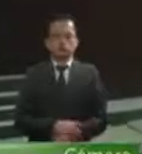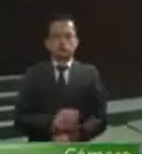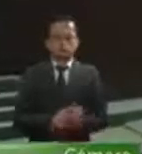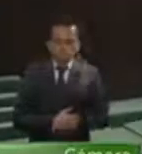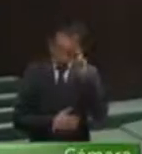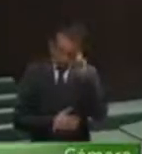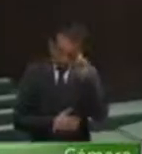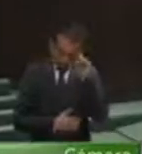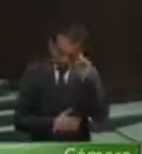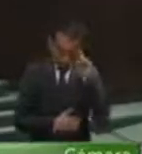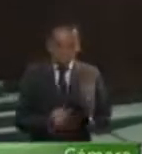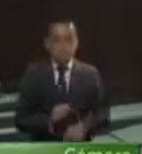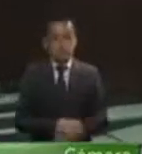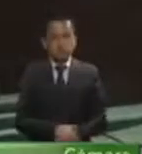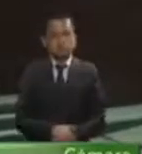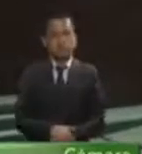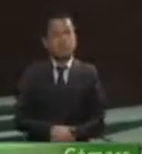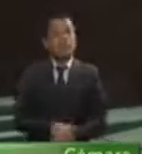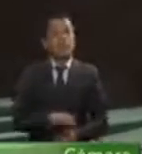Gracias, presidente.